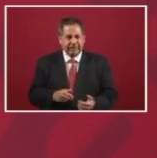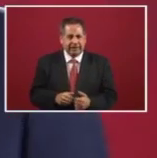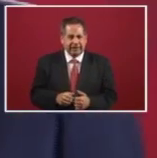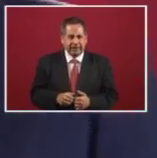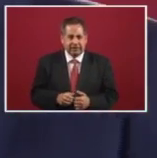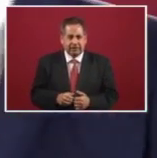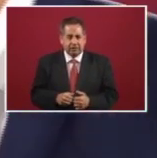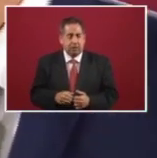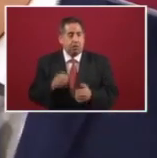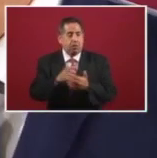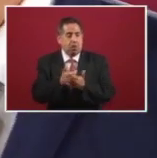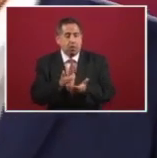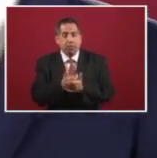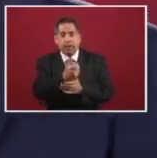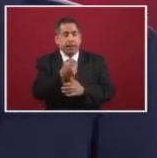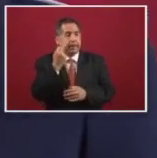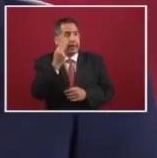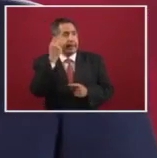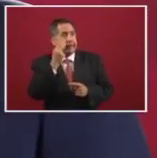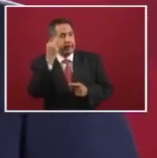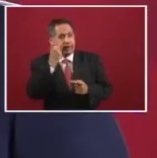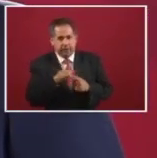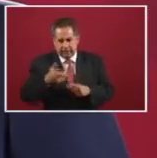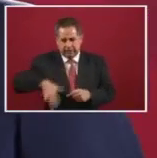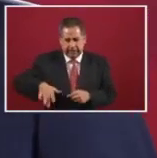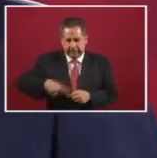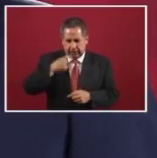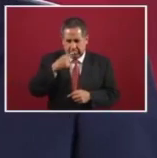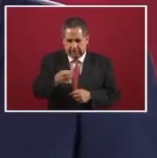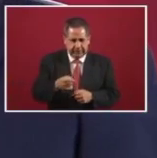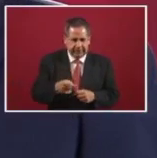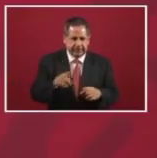Lo de viáticos, lo que tú mencionas,